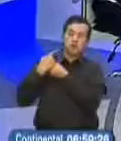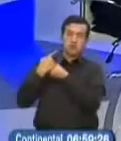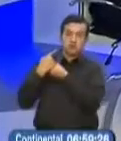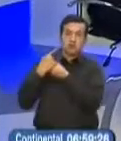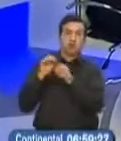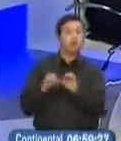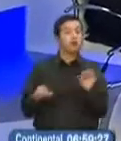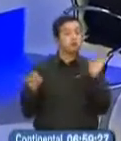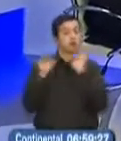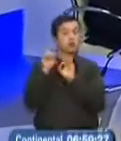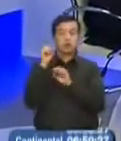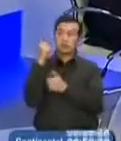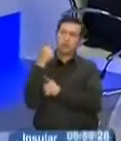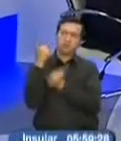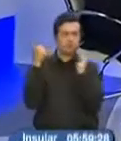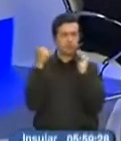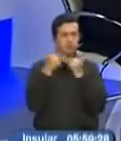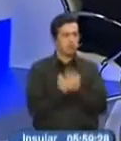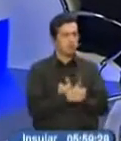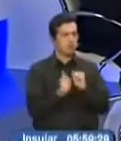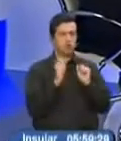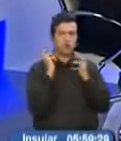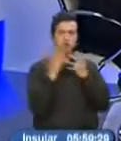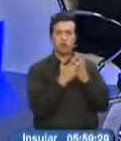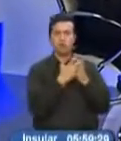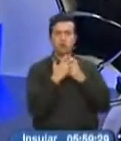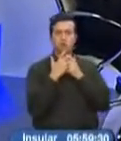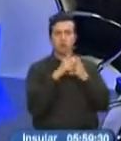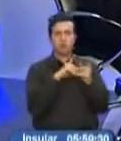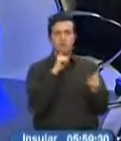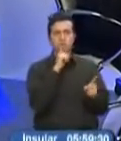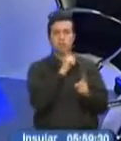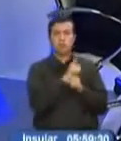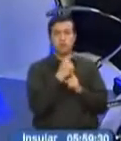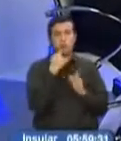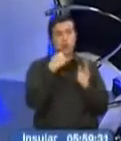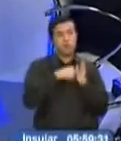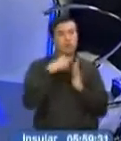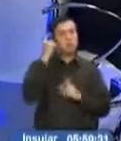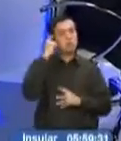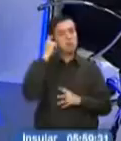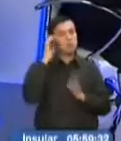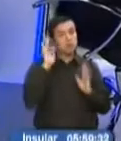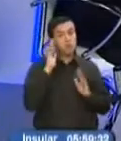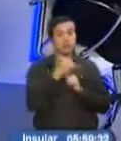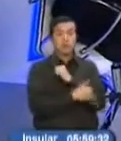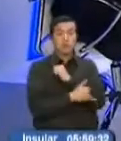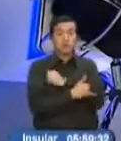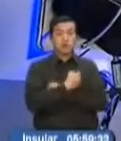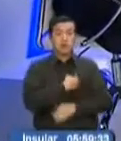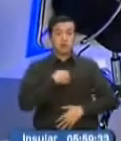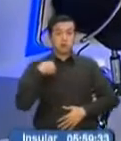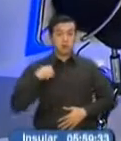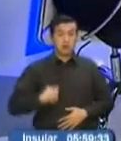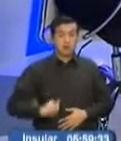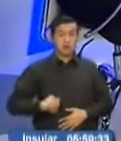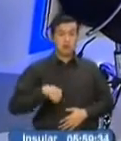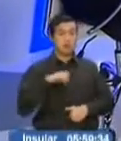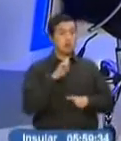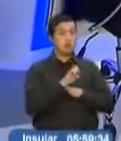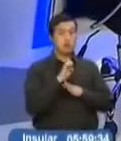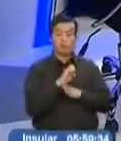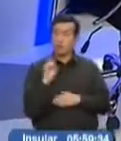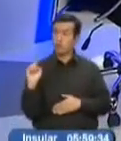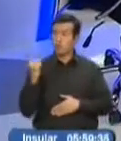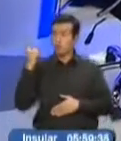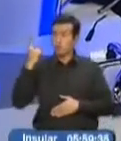más bien autonomía en el sentido de estar unidos para poder enfrentarnos, por ejemplo, se me ocurre este momento, China. No es posible que Ecuador negocie